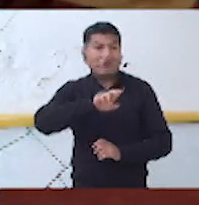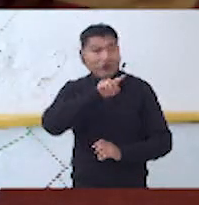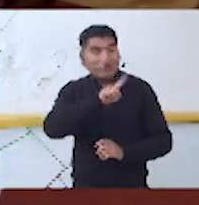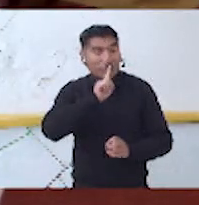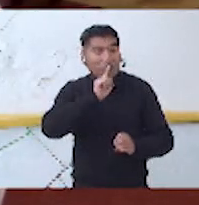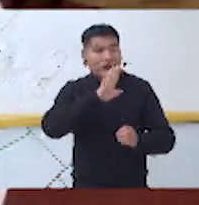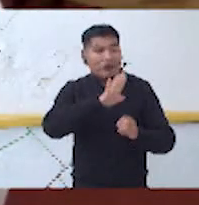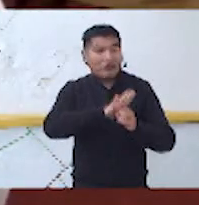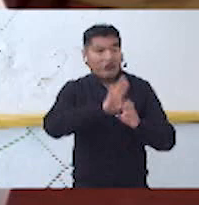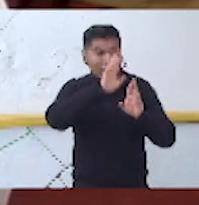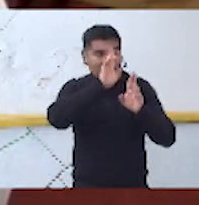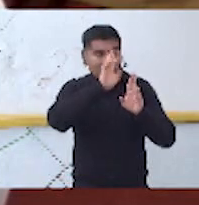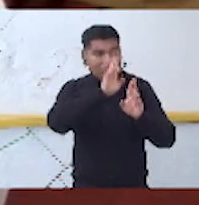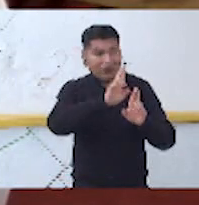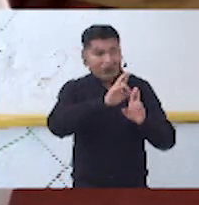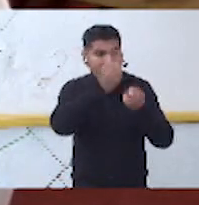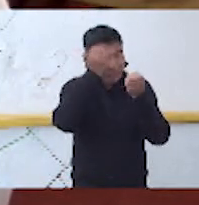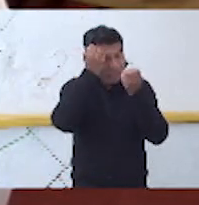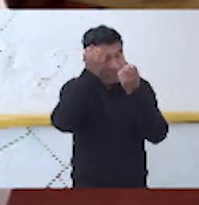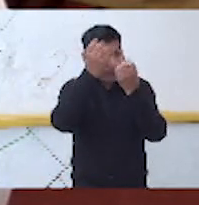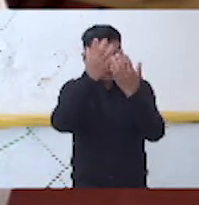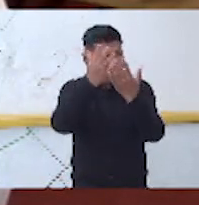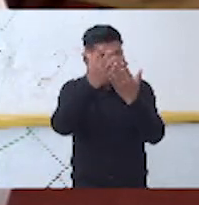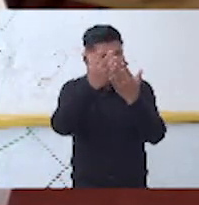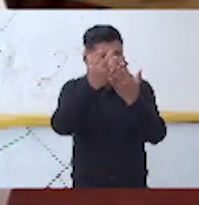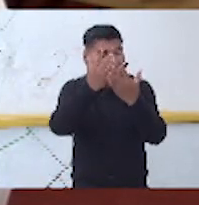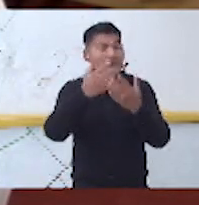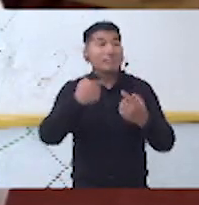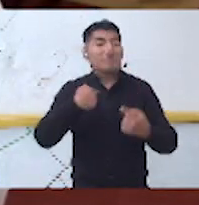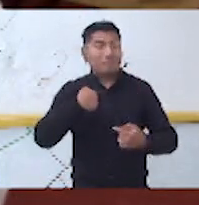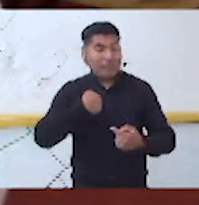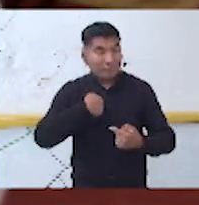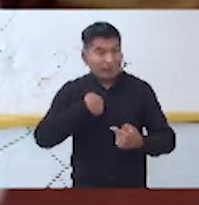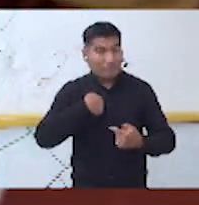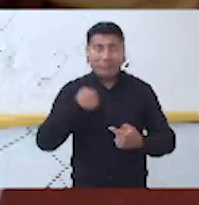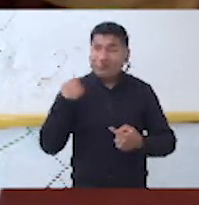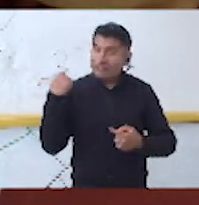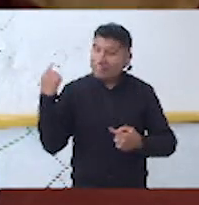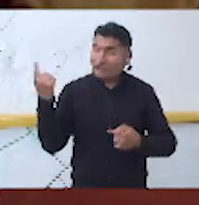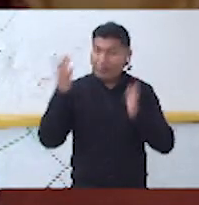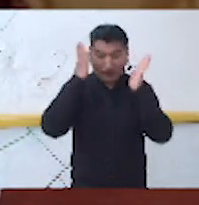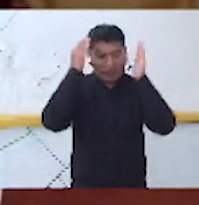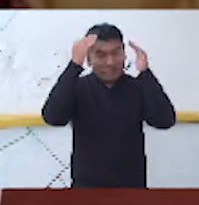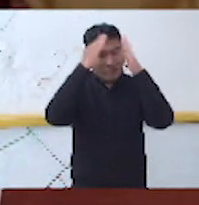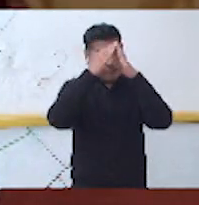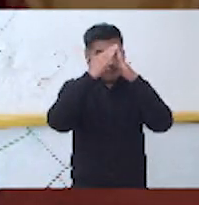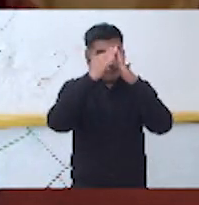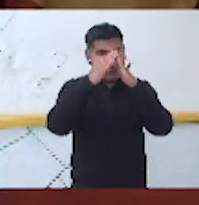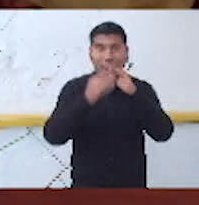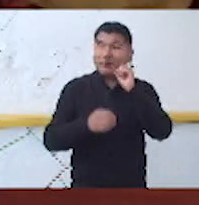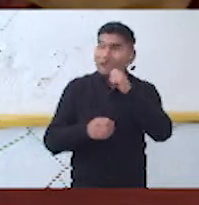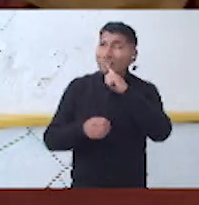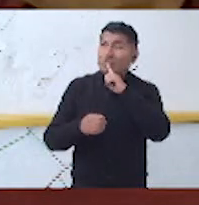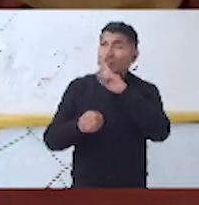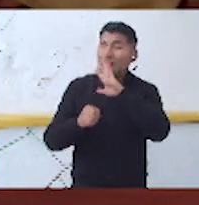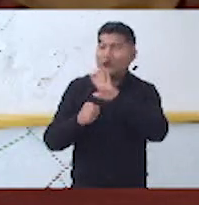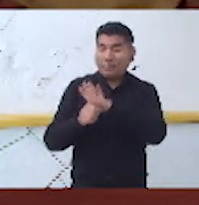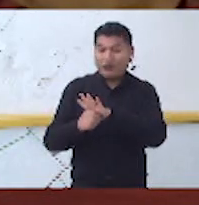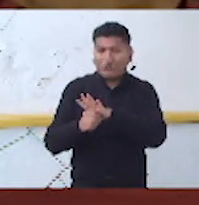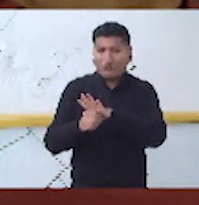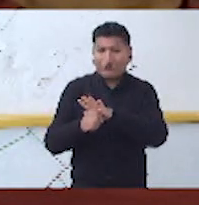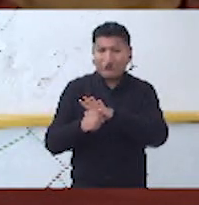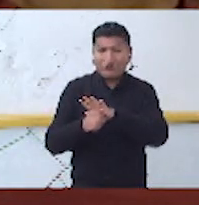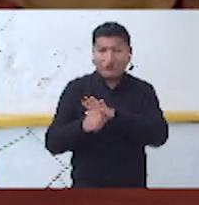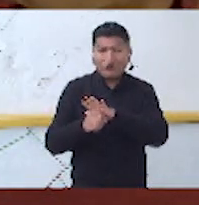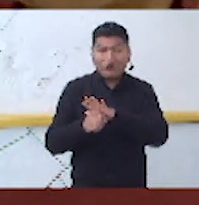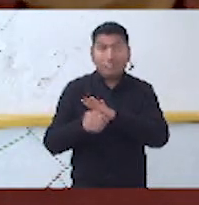prometes respeto y obediencia a mí y a mis sucesores. Prometo. Dios,